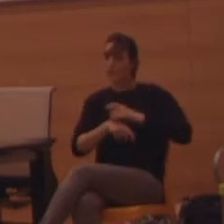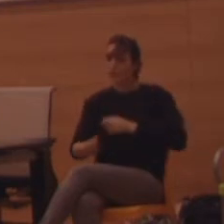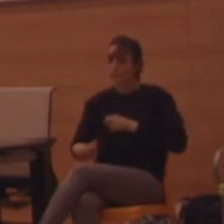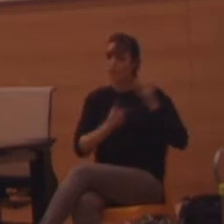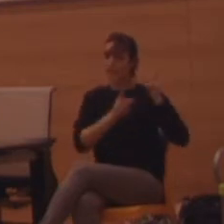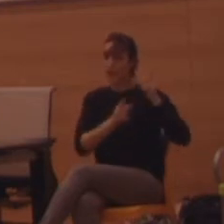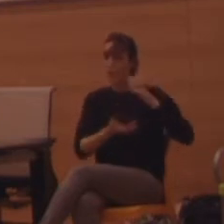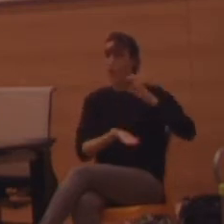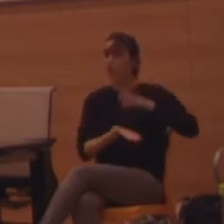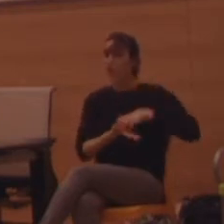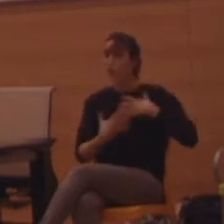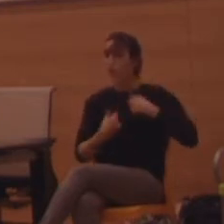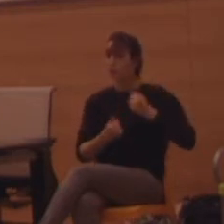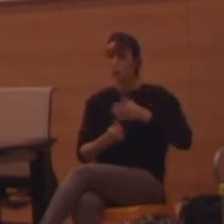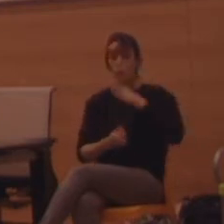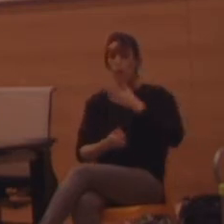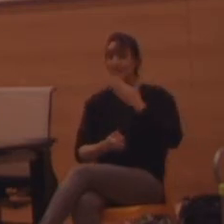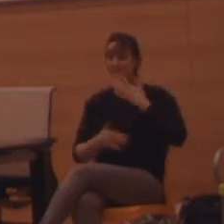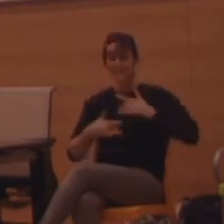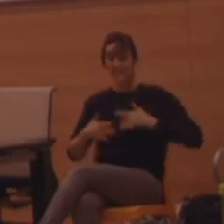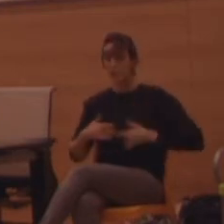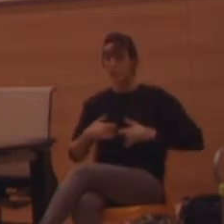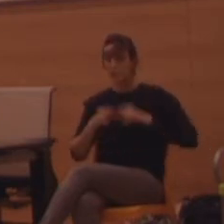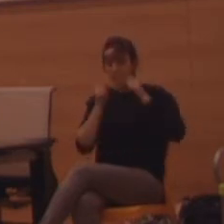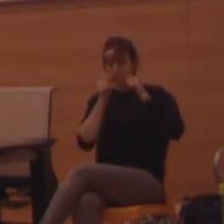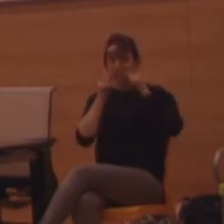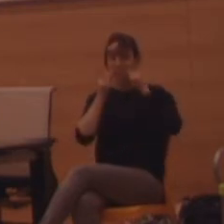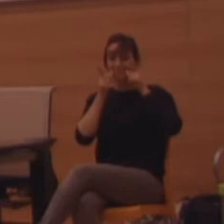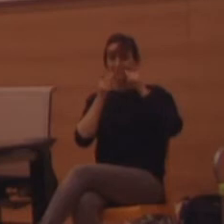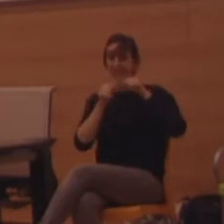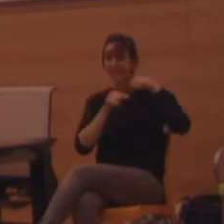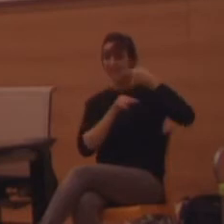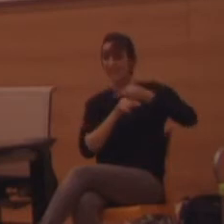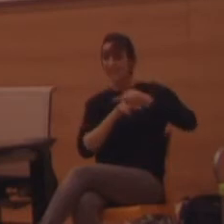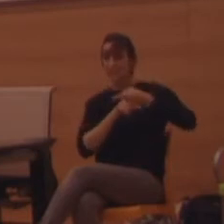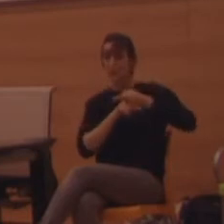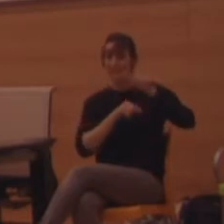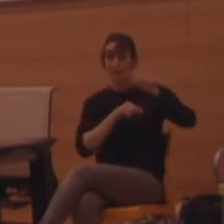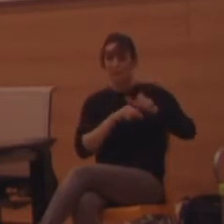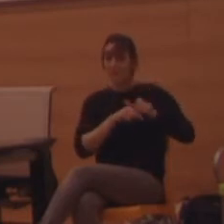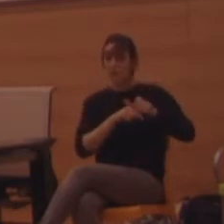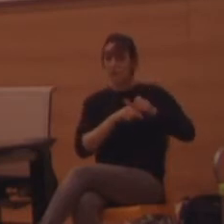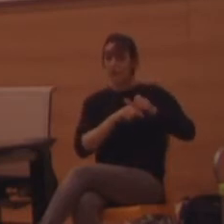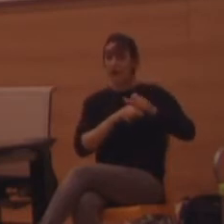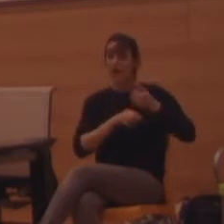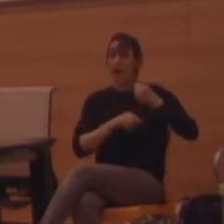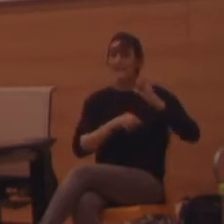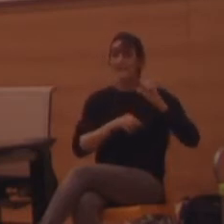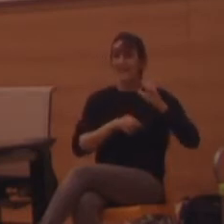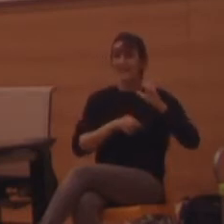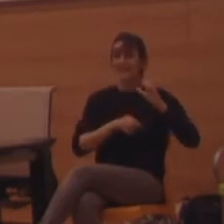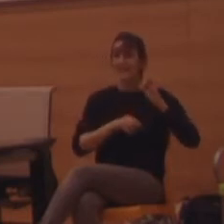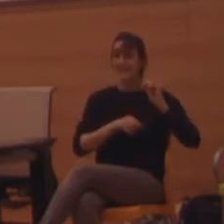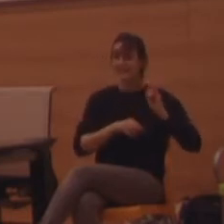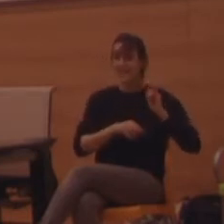centro sanitario, porque cuando nos aparecen los signos generales de infección corremos el riesgo de la que la persona nos haga una sepsis, y hay personas que se